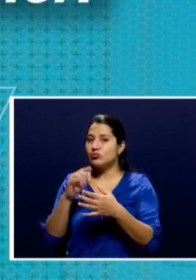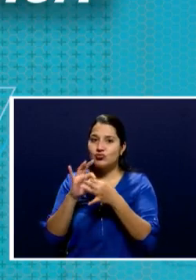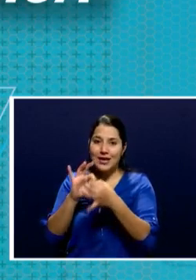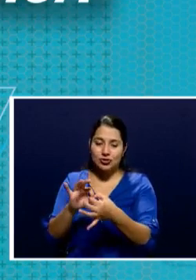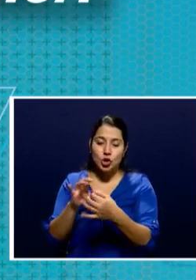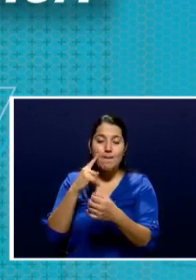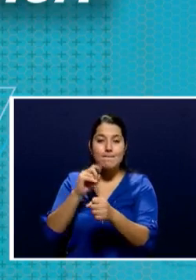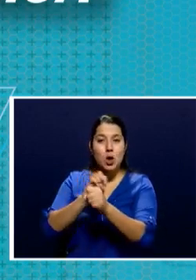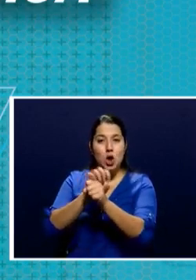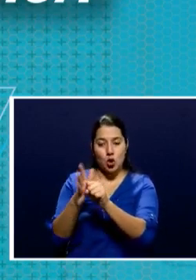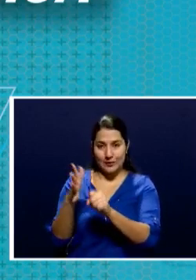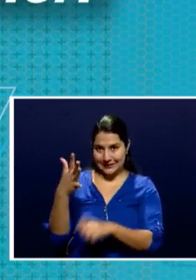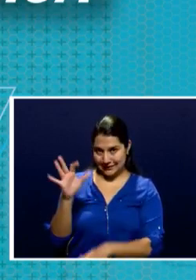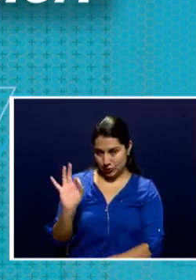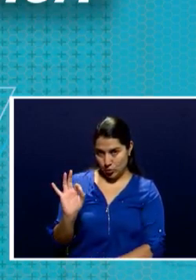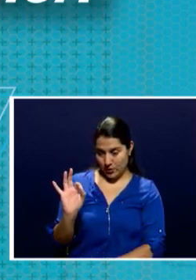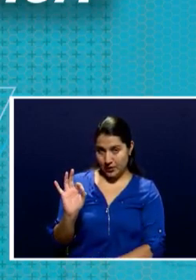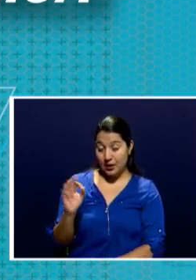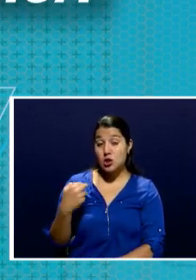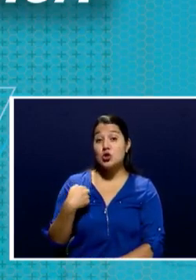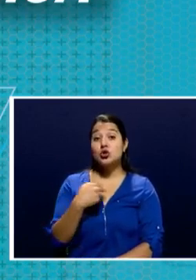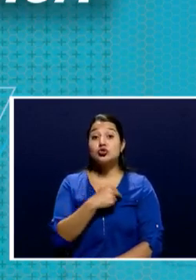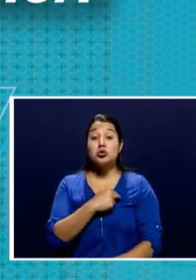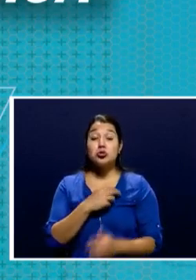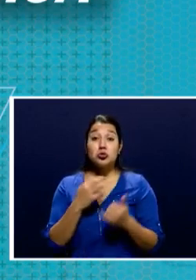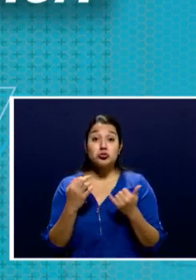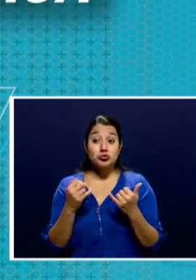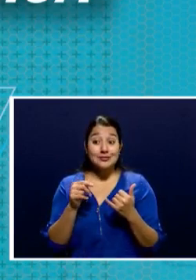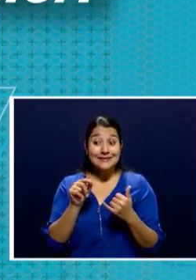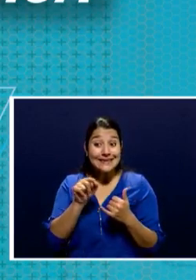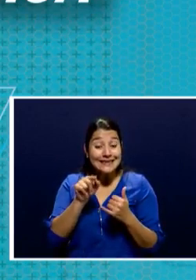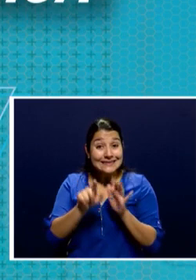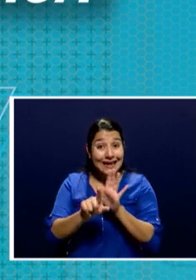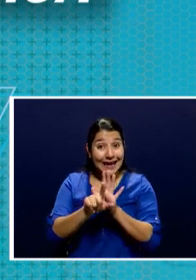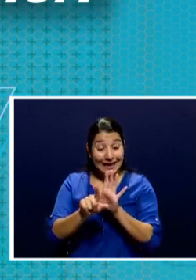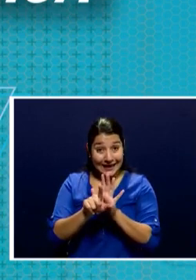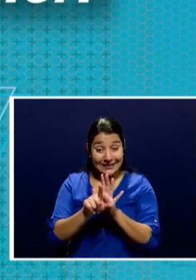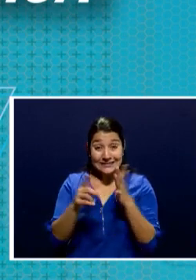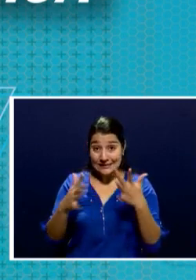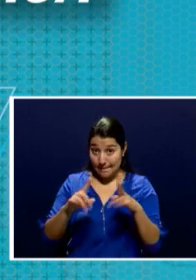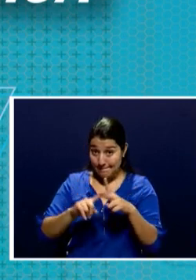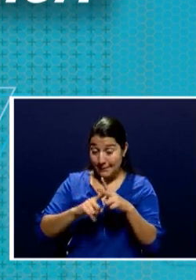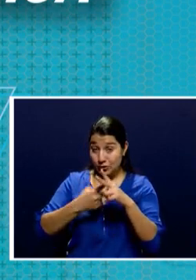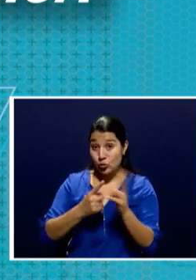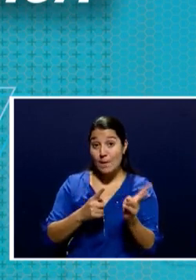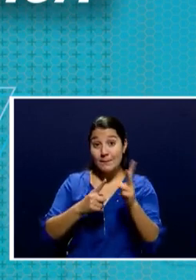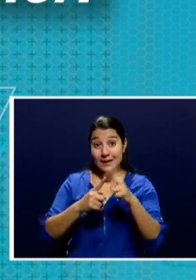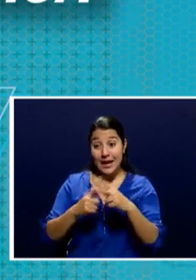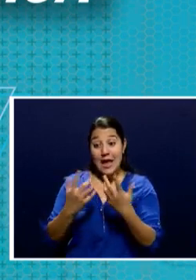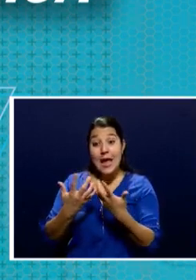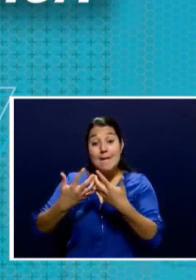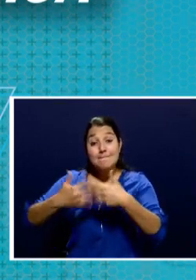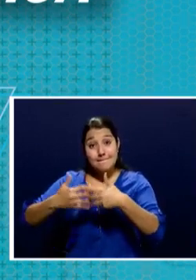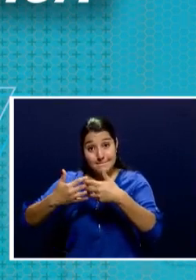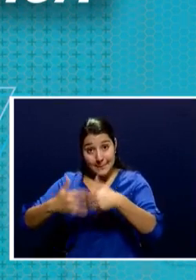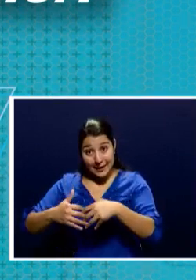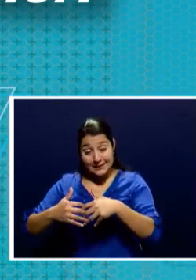al COVID-19. Lo que estamos planteando en esta ley que entra en vigencia es que las empresas que tienen una reducción